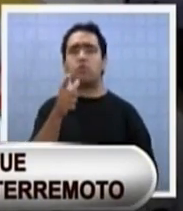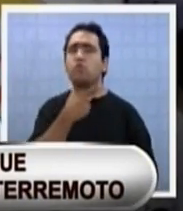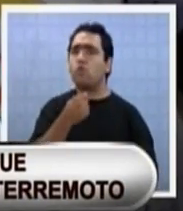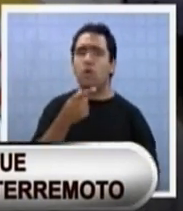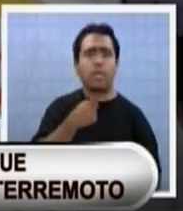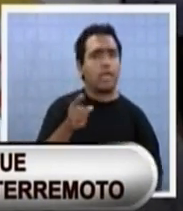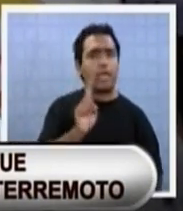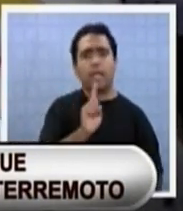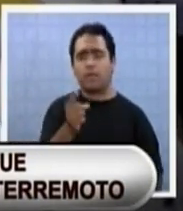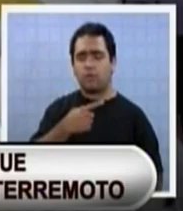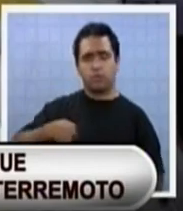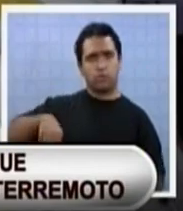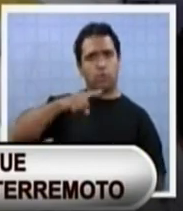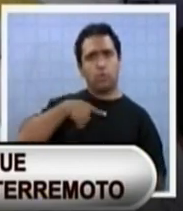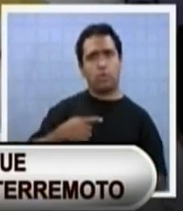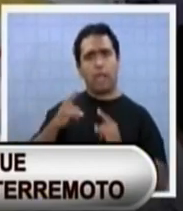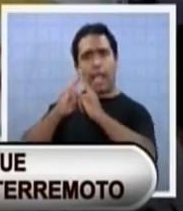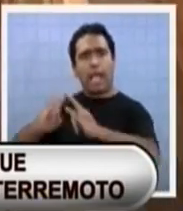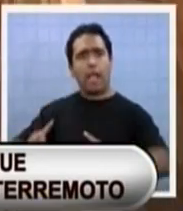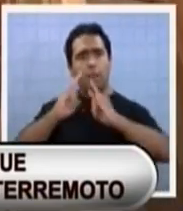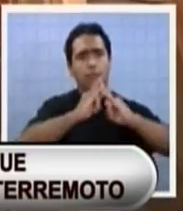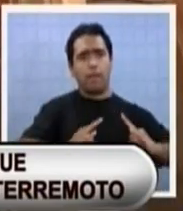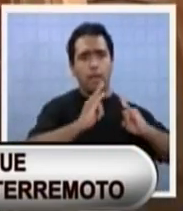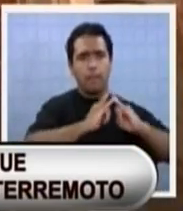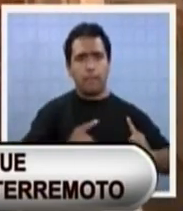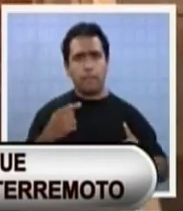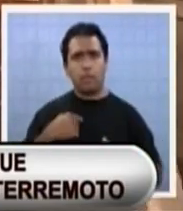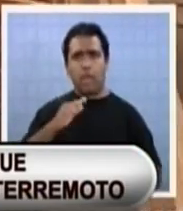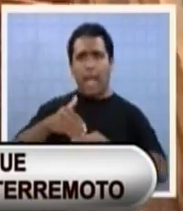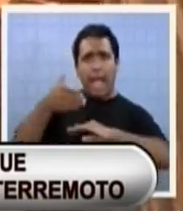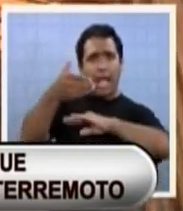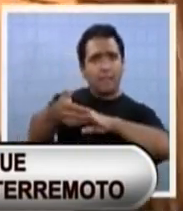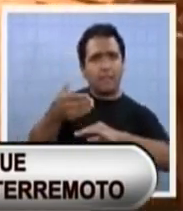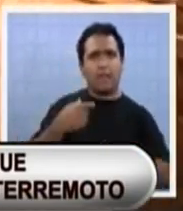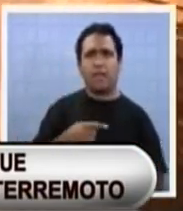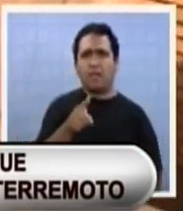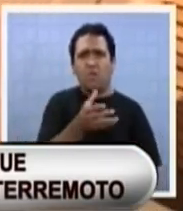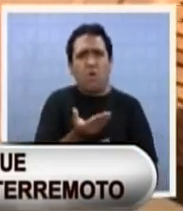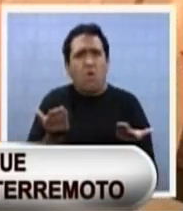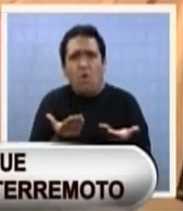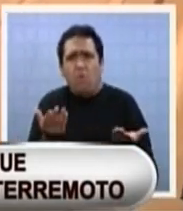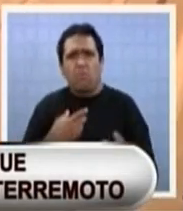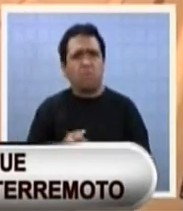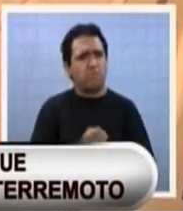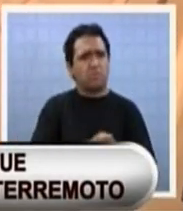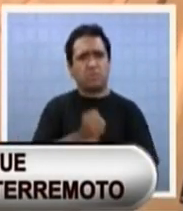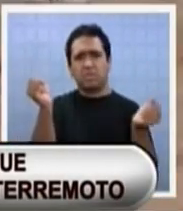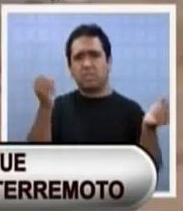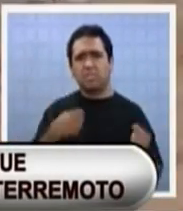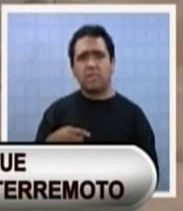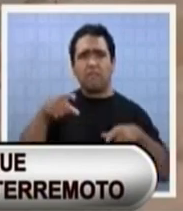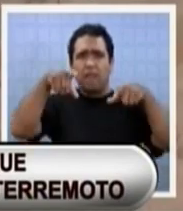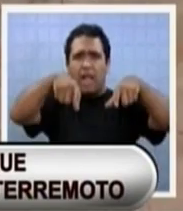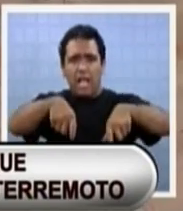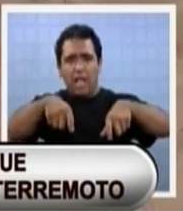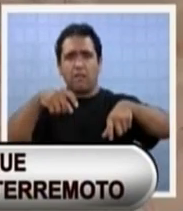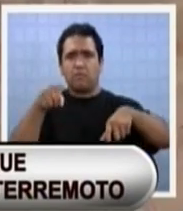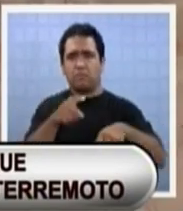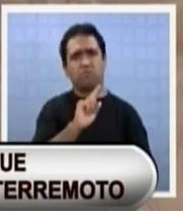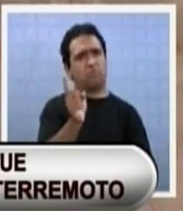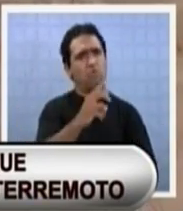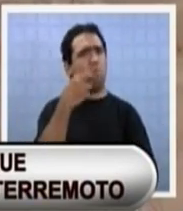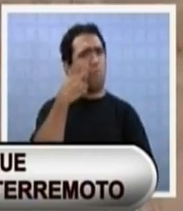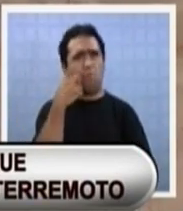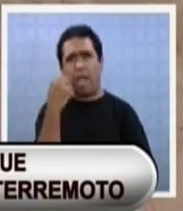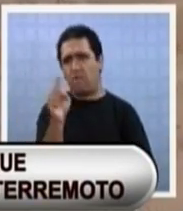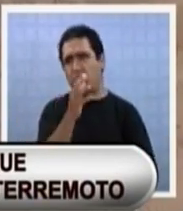campamento. Por último, quizá el campamento no va a ser en las canchas, va a ser atrás, pero es inhumano. Oye, pero si tú las canchas de motocross, es inhumano.